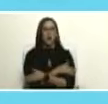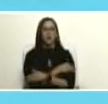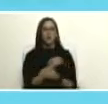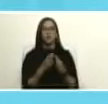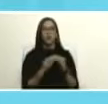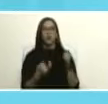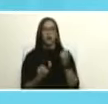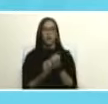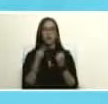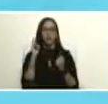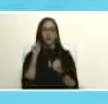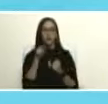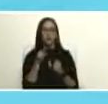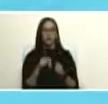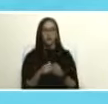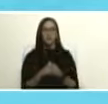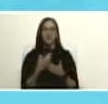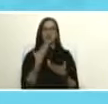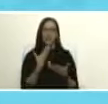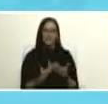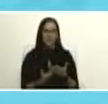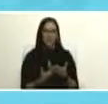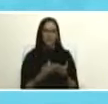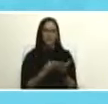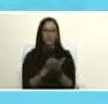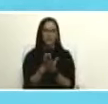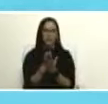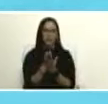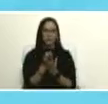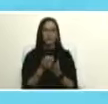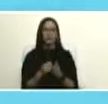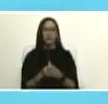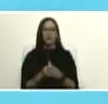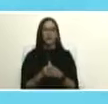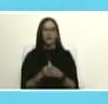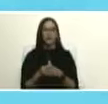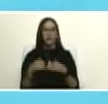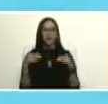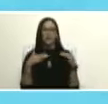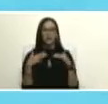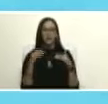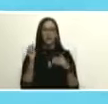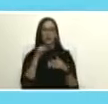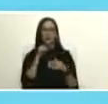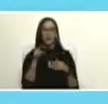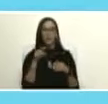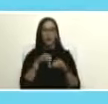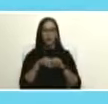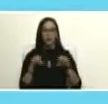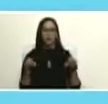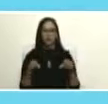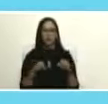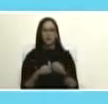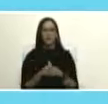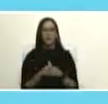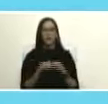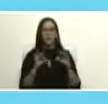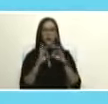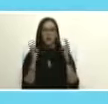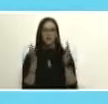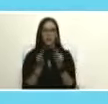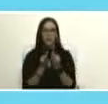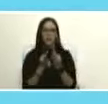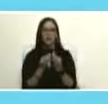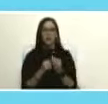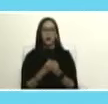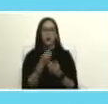apoyo para ustedes y el agradecimiento eterno de la batalla que dan ustedes por la educación, por la familia,